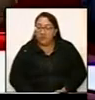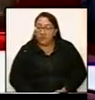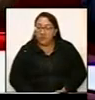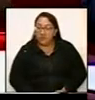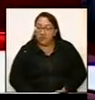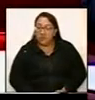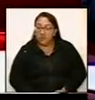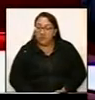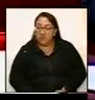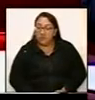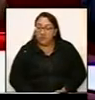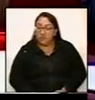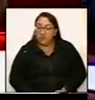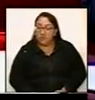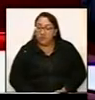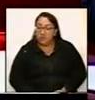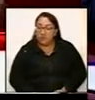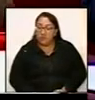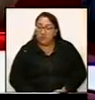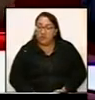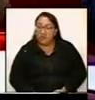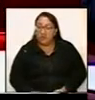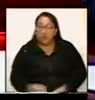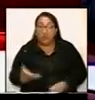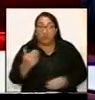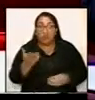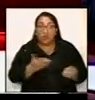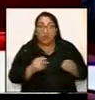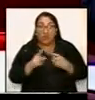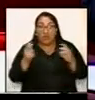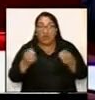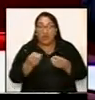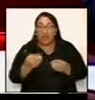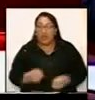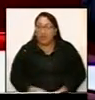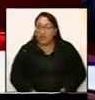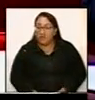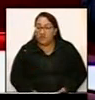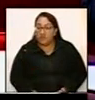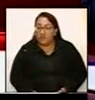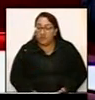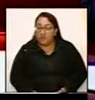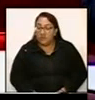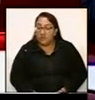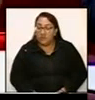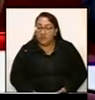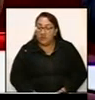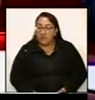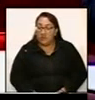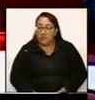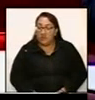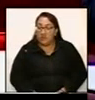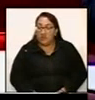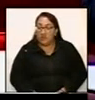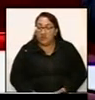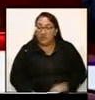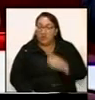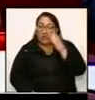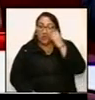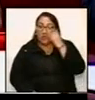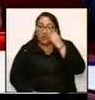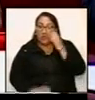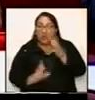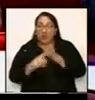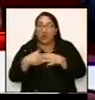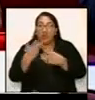Estado, porque cobran sus servicios en grandes cantidades, y luego entregan las obras, y